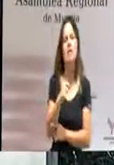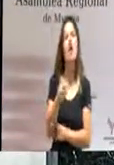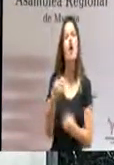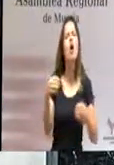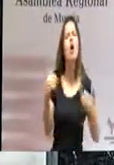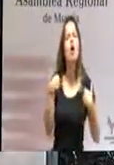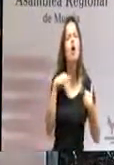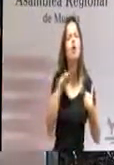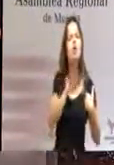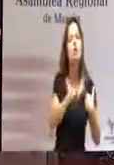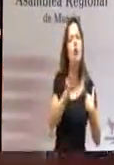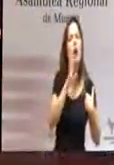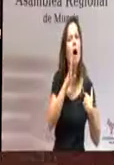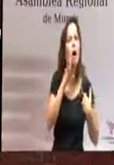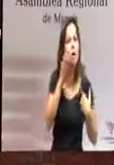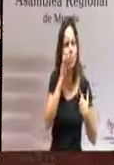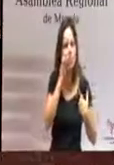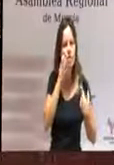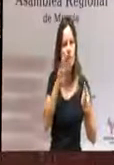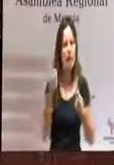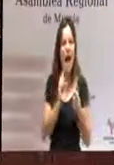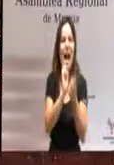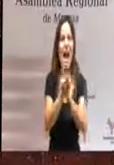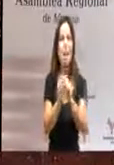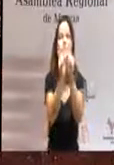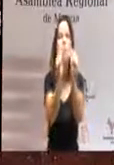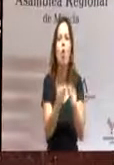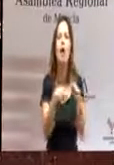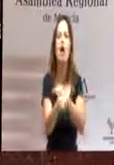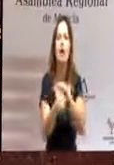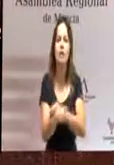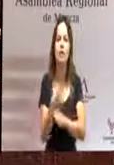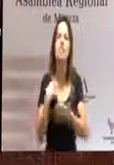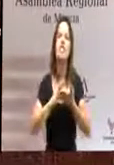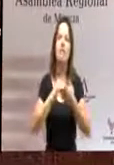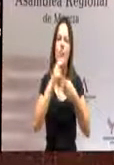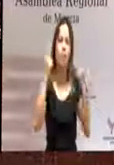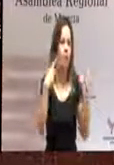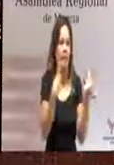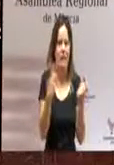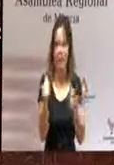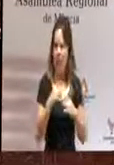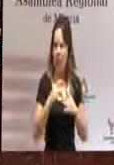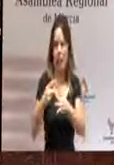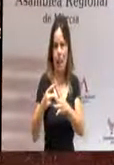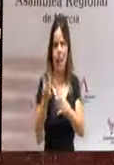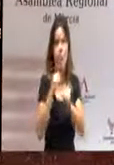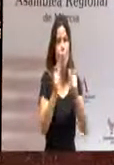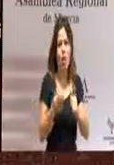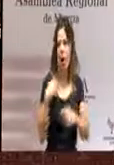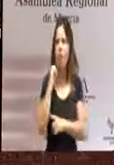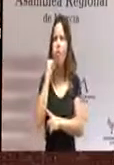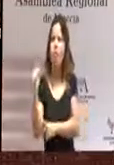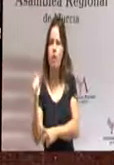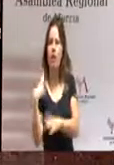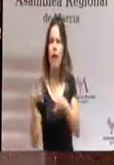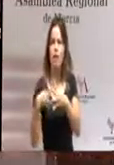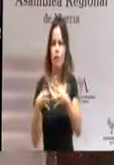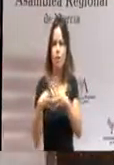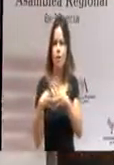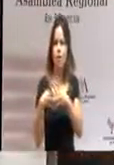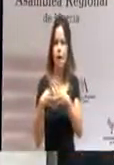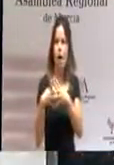suya abordar de verdad el necesario cambio en el modelo de gestión de los servicios públicos, un modelo demasiado dependiente de la estructura